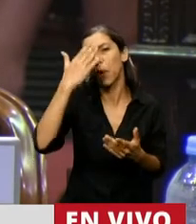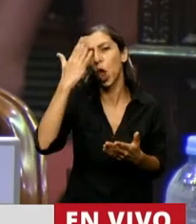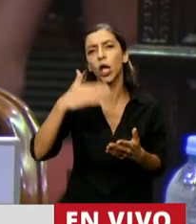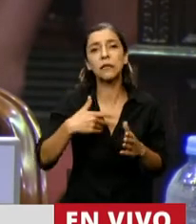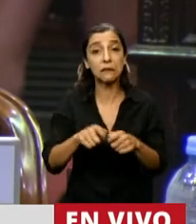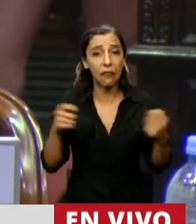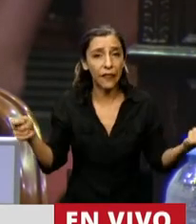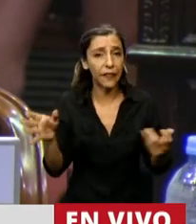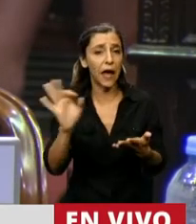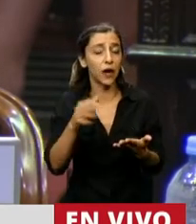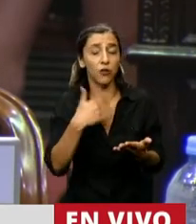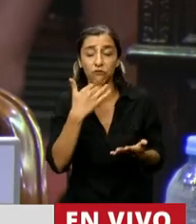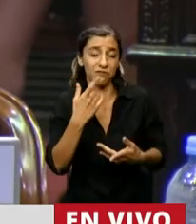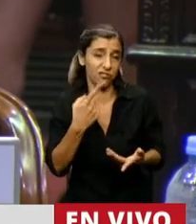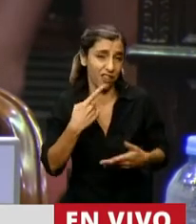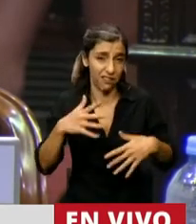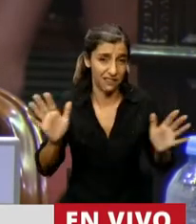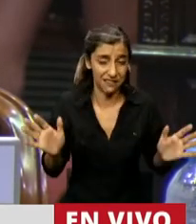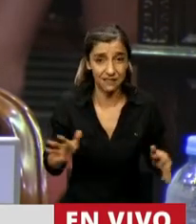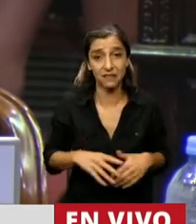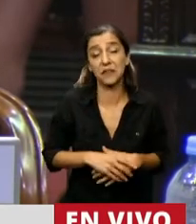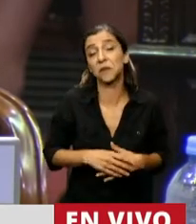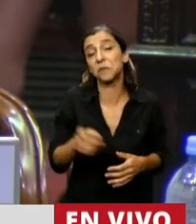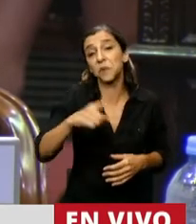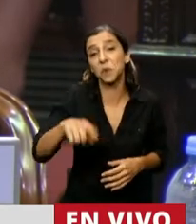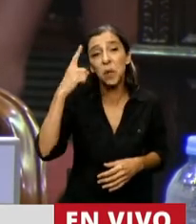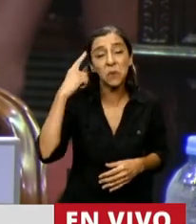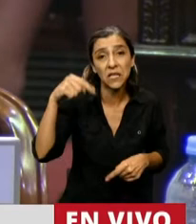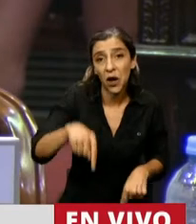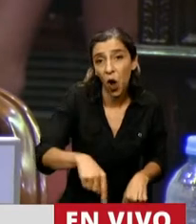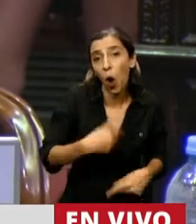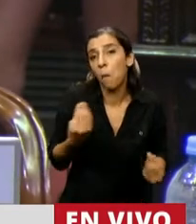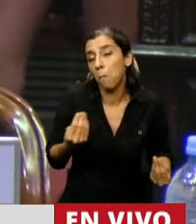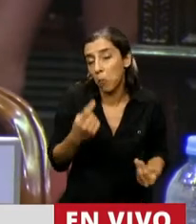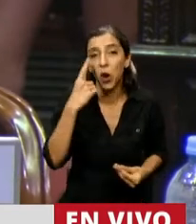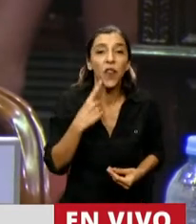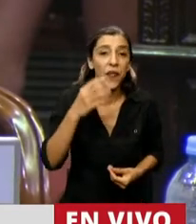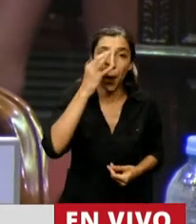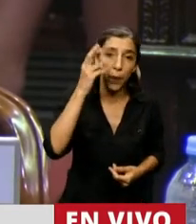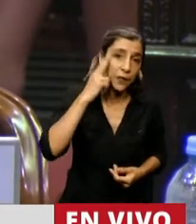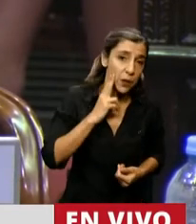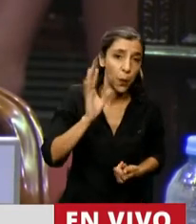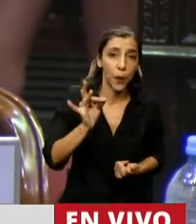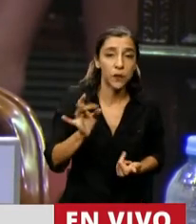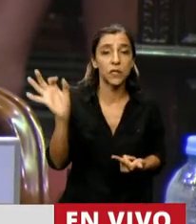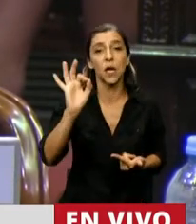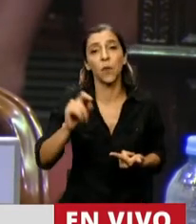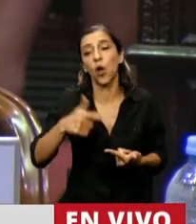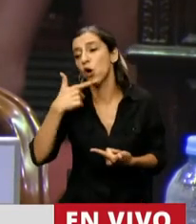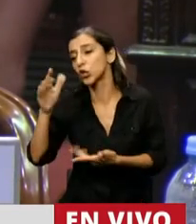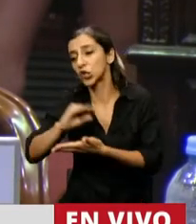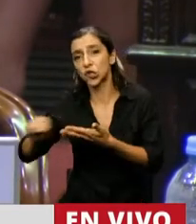y ustedes creen que hoy porque el 29 de diciembre porque acá al lado se está debatiendo el aborto